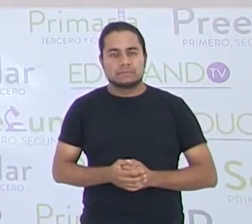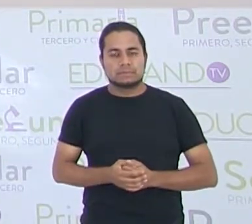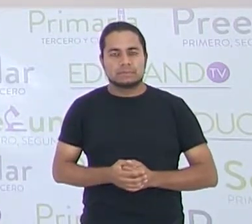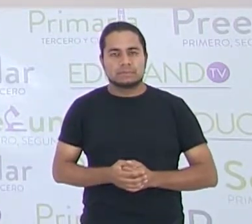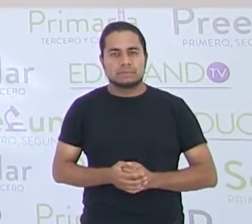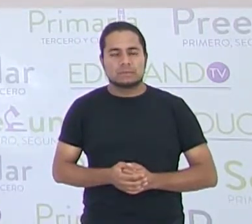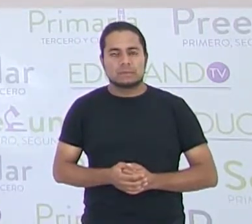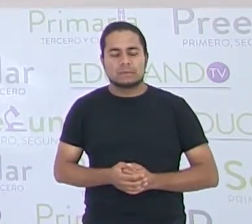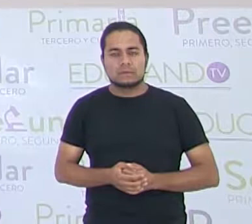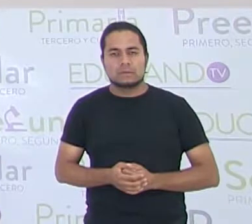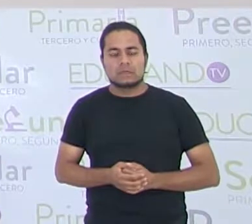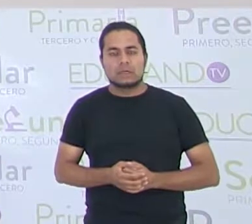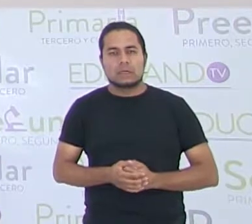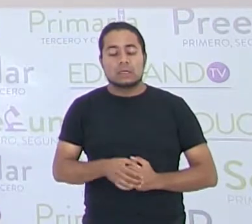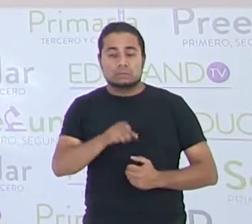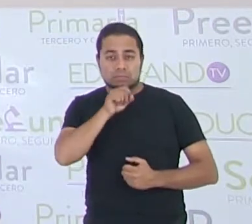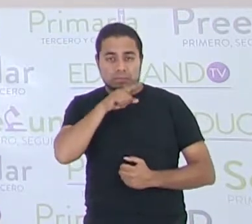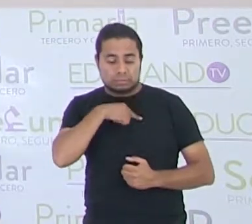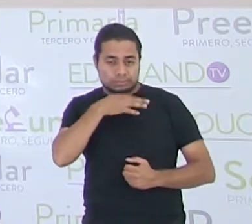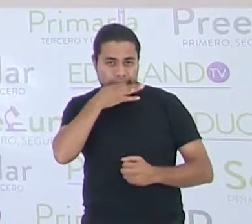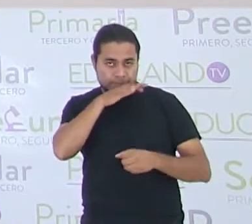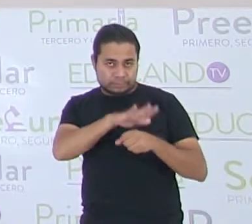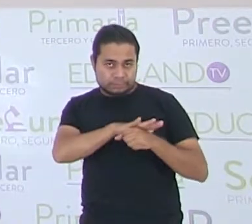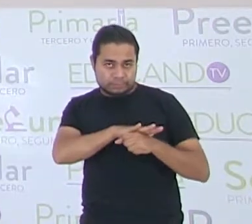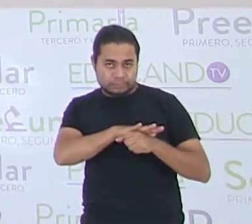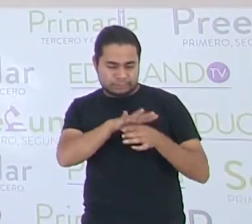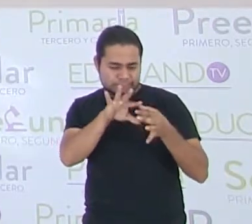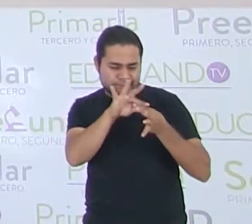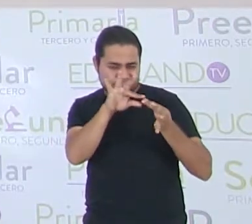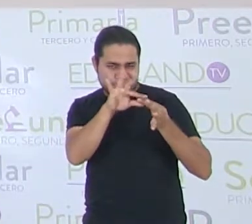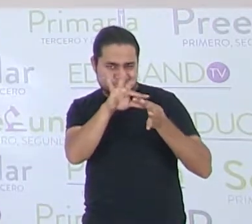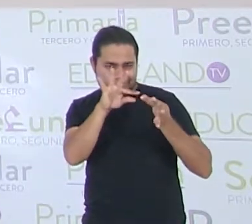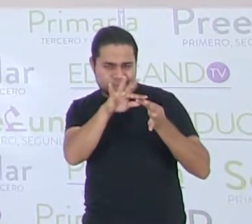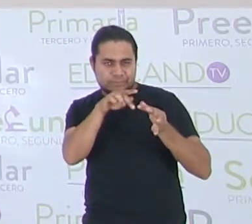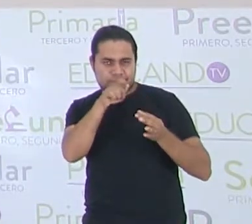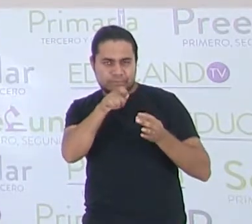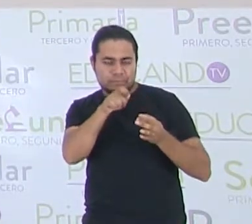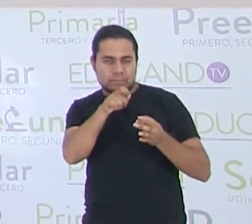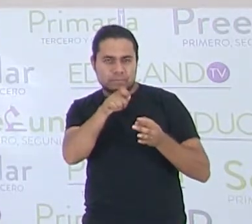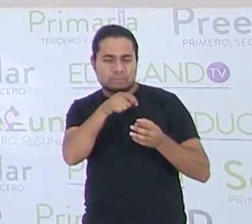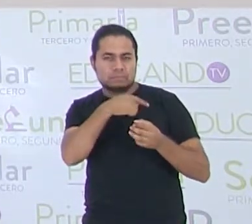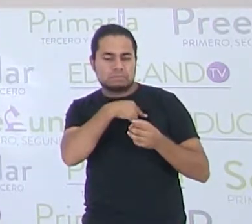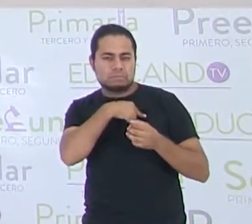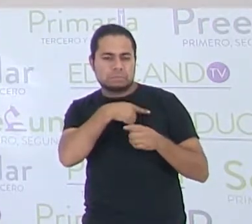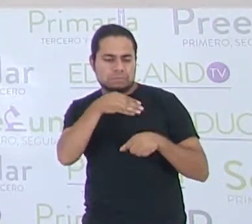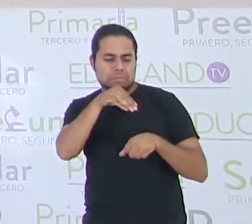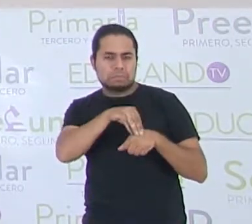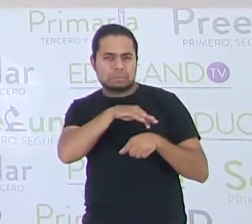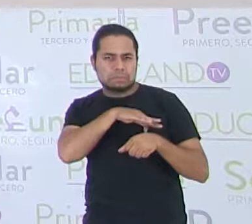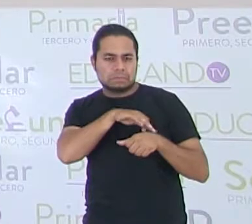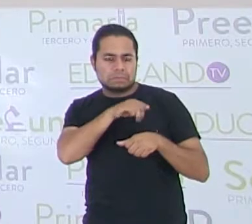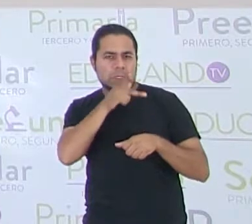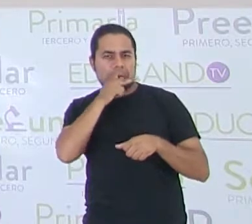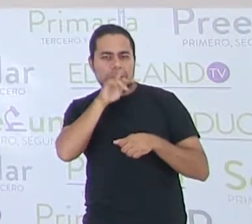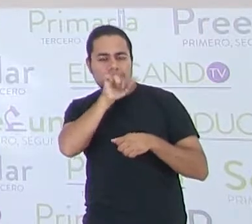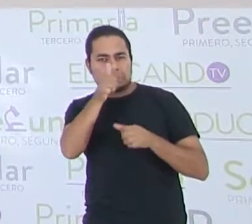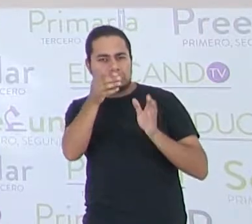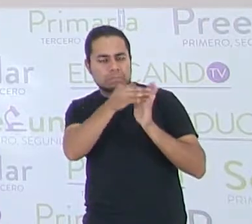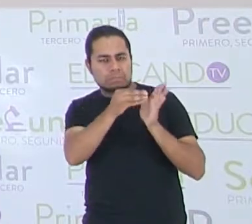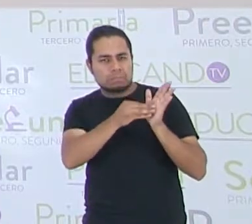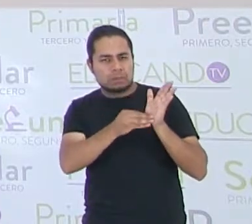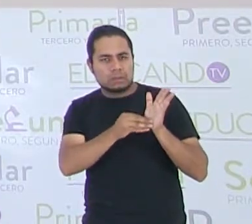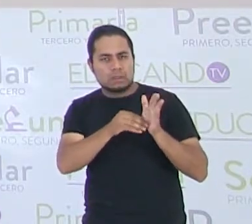También quiero decirles que en las descripciones podemos agregar otro tipo de palabras que se